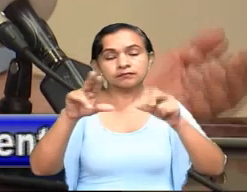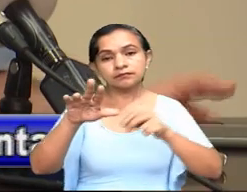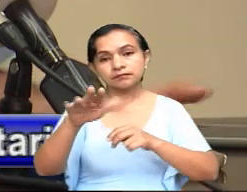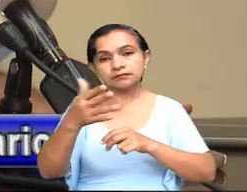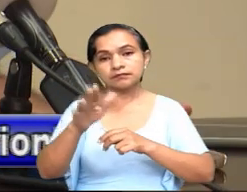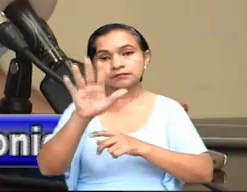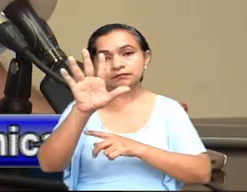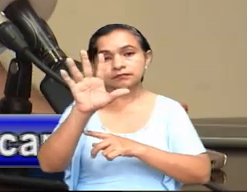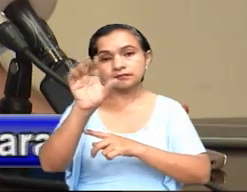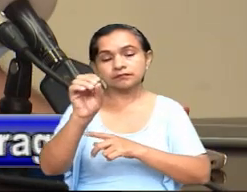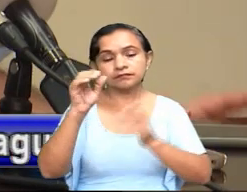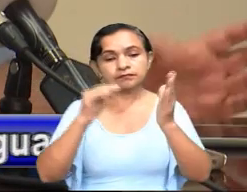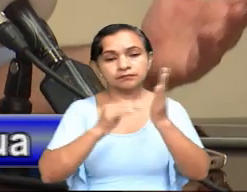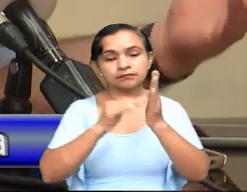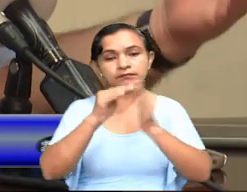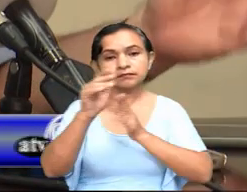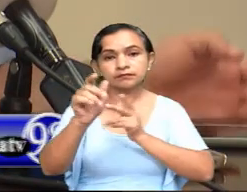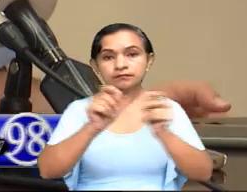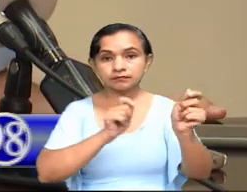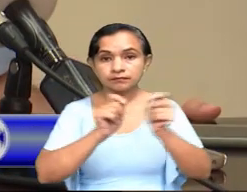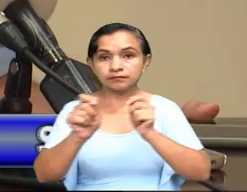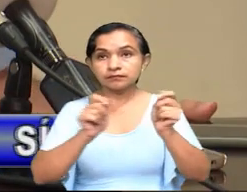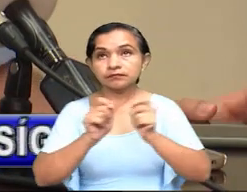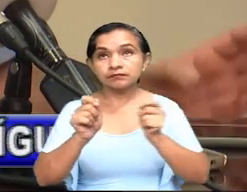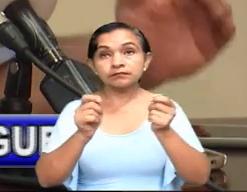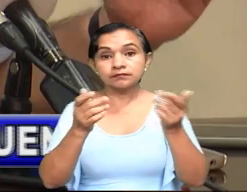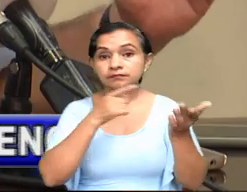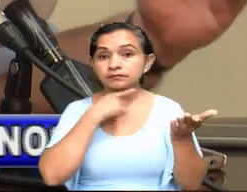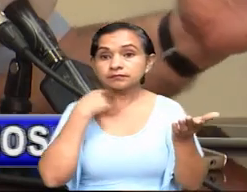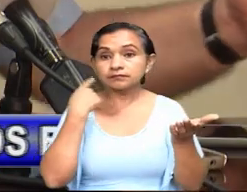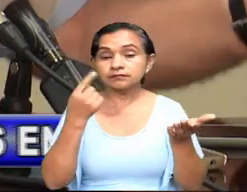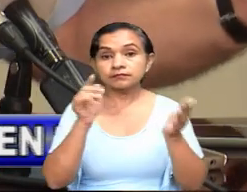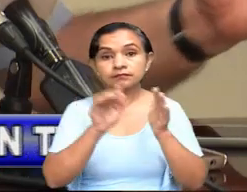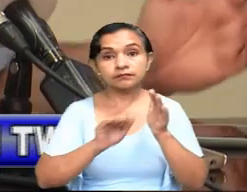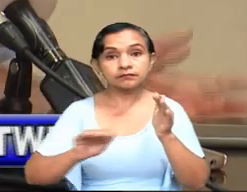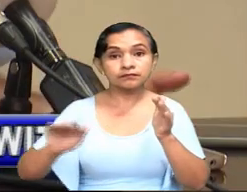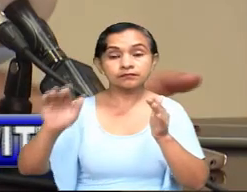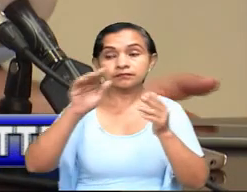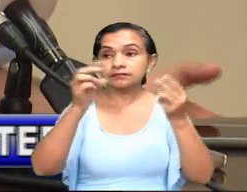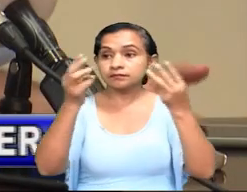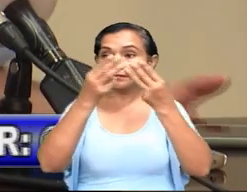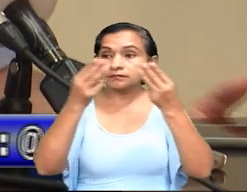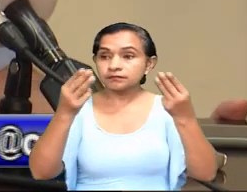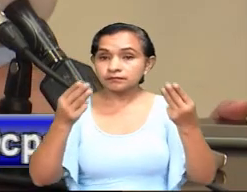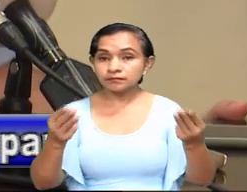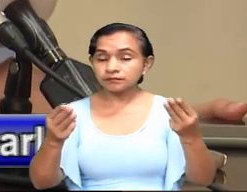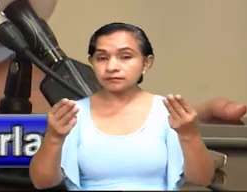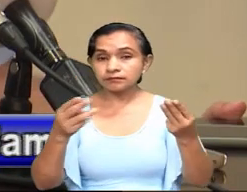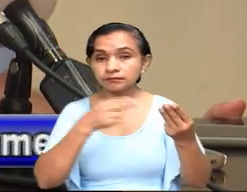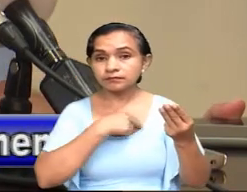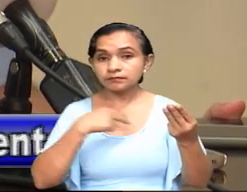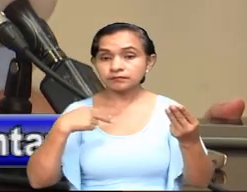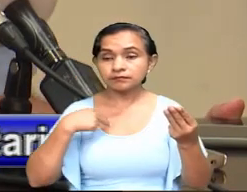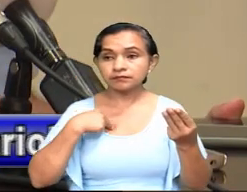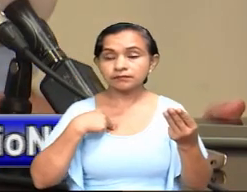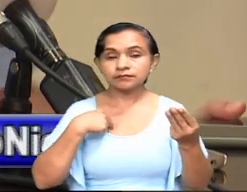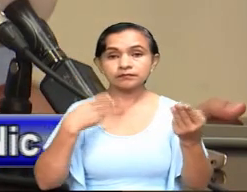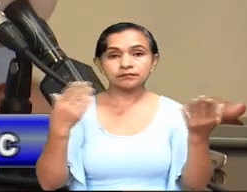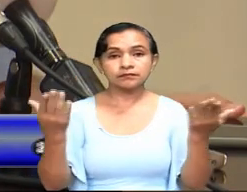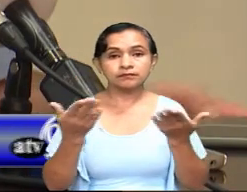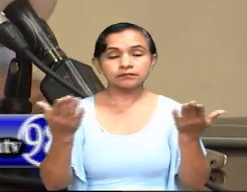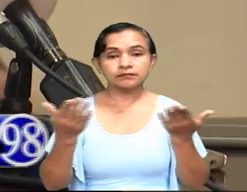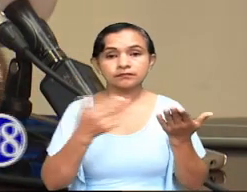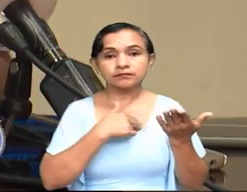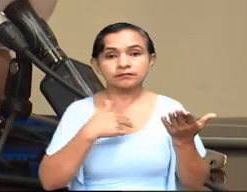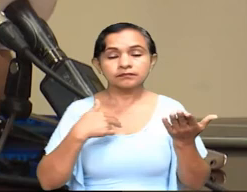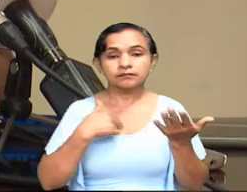aproximadamente 50 millones de dólares, un poco más, ¿verdad? Más los materiales que tenemos ya, que han venido producto de otras licitaciones.